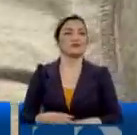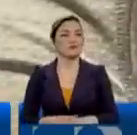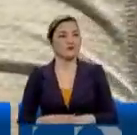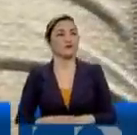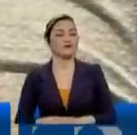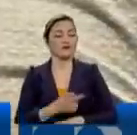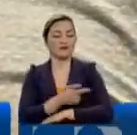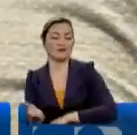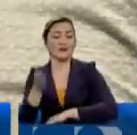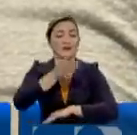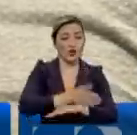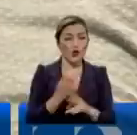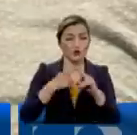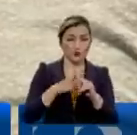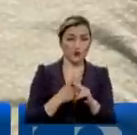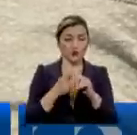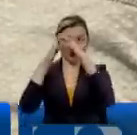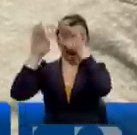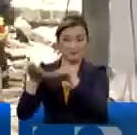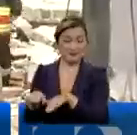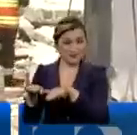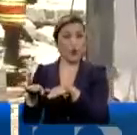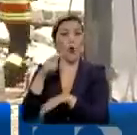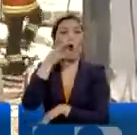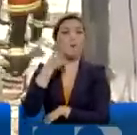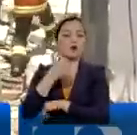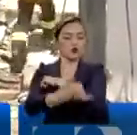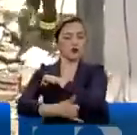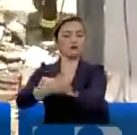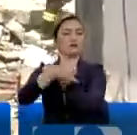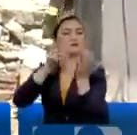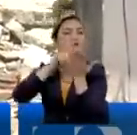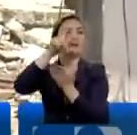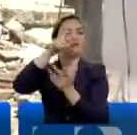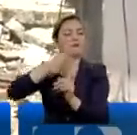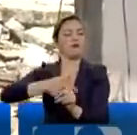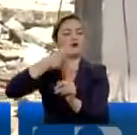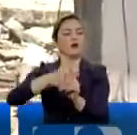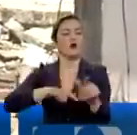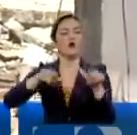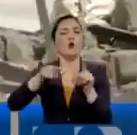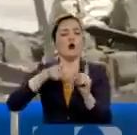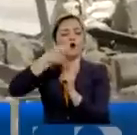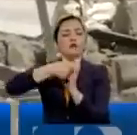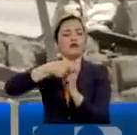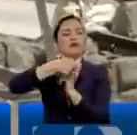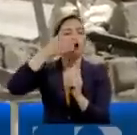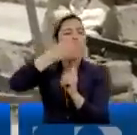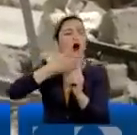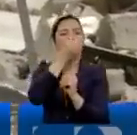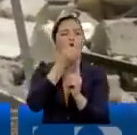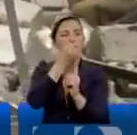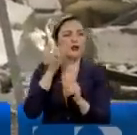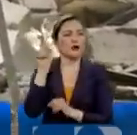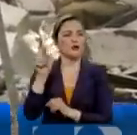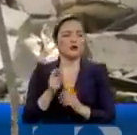Cuenta que unos días antes de que se iniciara el confinamiento por la pandemia, un extranjero arrendó el local y colocó un sitio de shawarmas. No había problemas